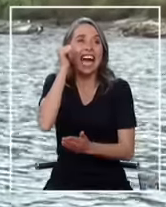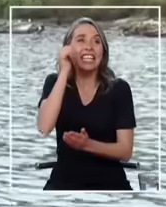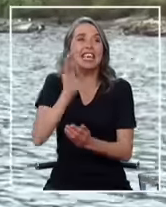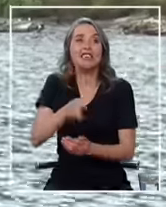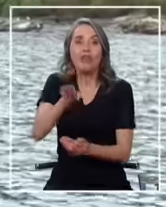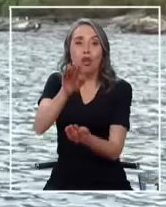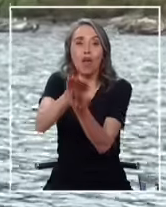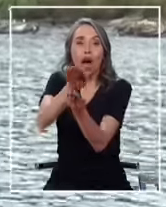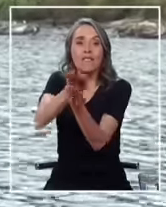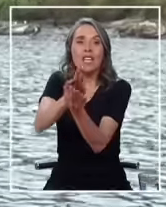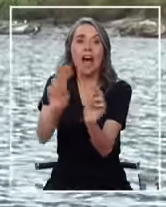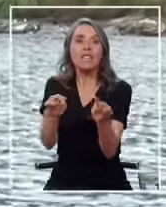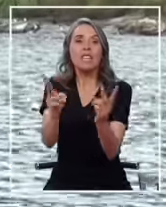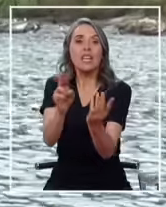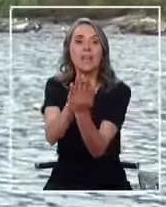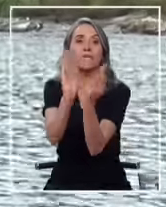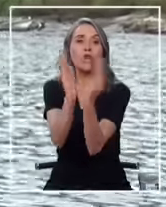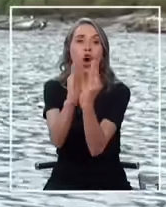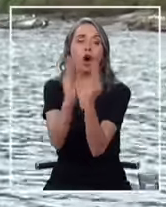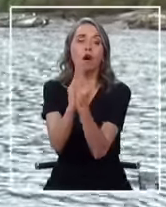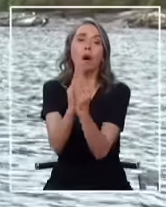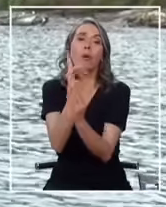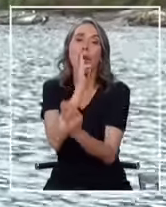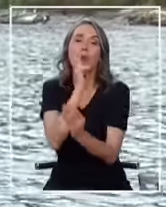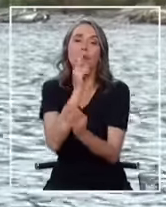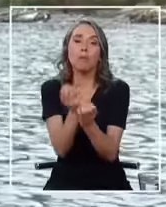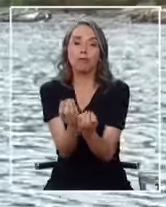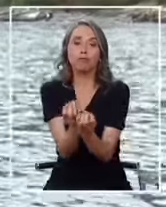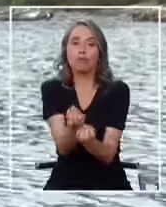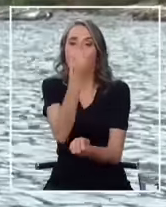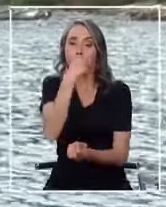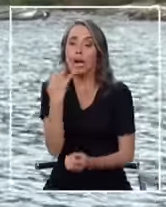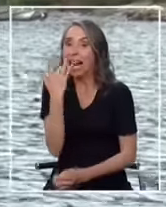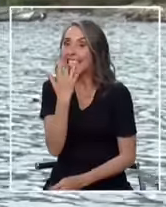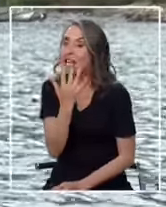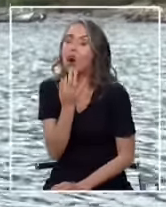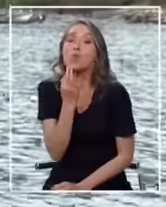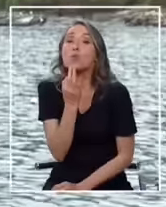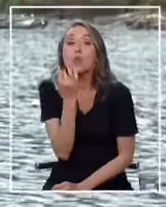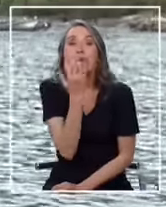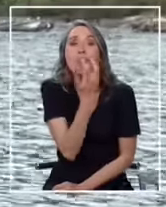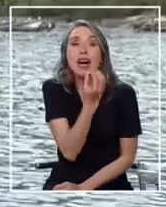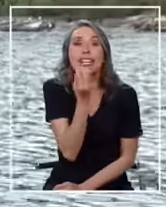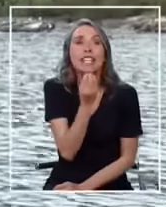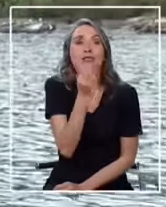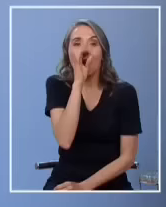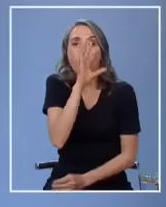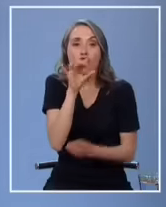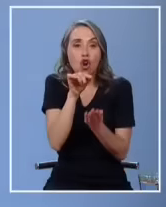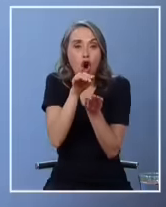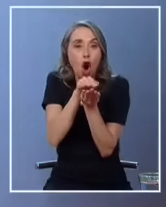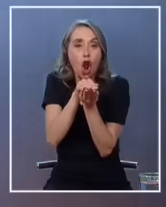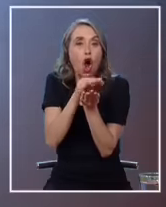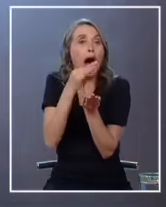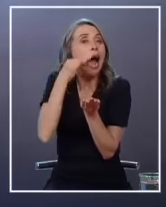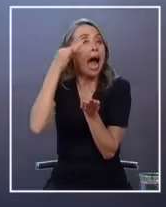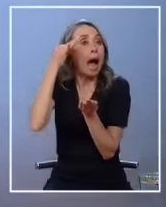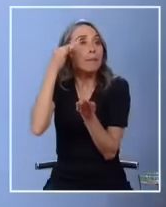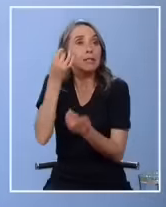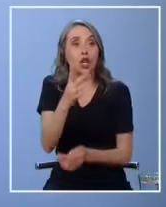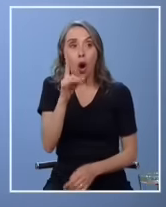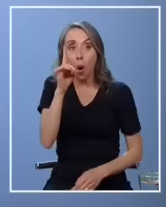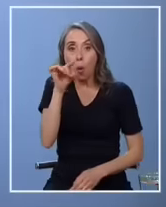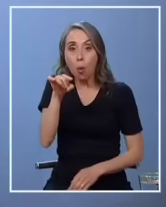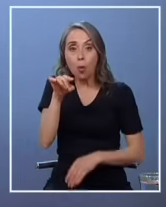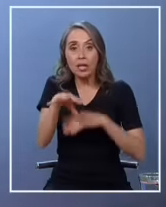la especie viva, pero me lo comí. ¿Rico? Sí, bastante rico estaba, era de color amarillo. Pero esta no es la